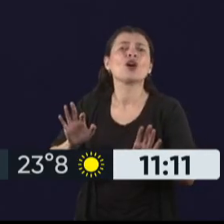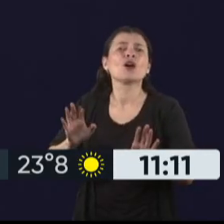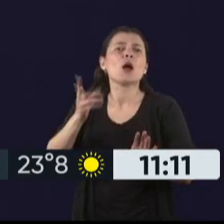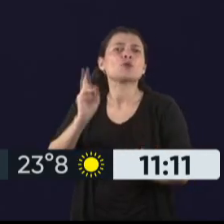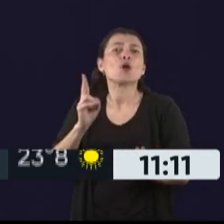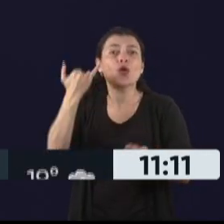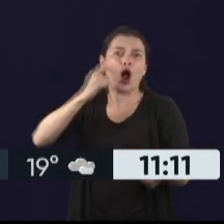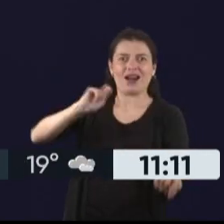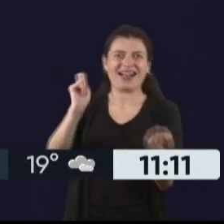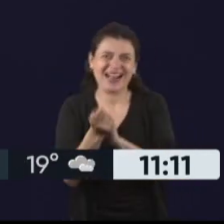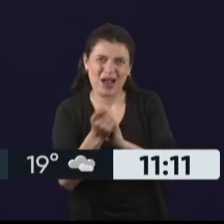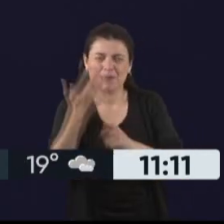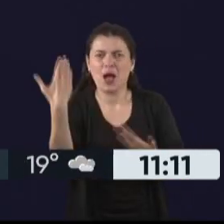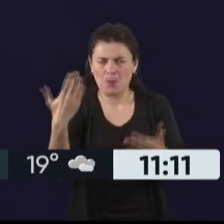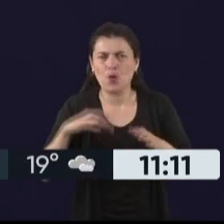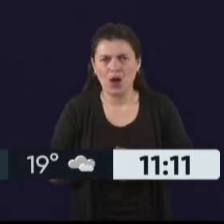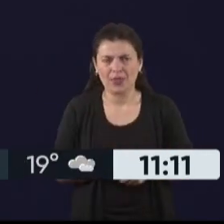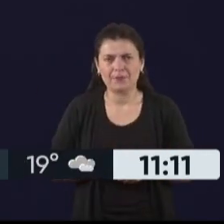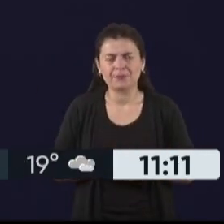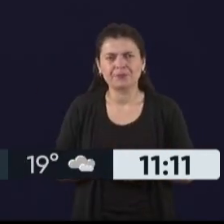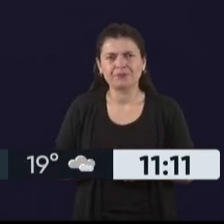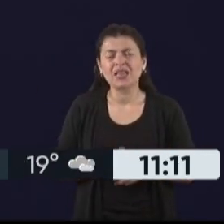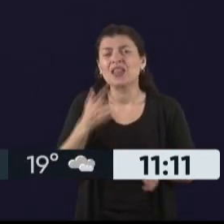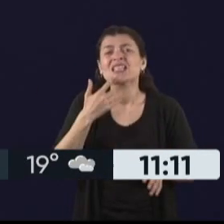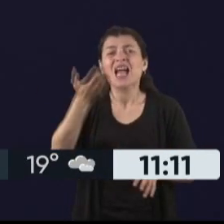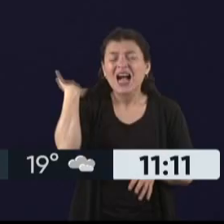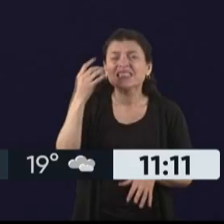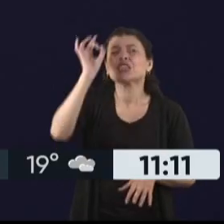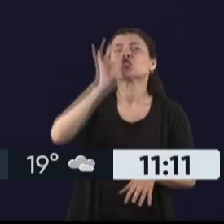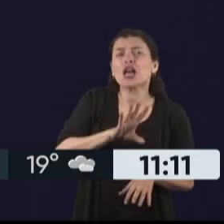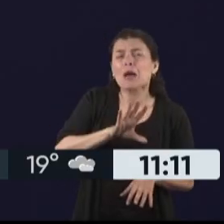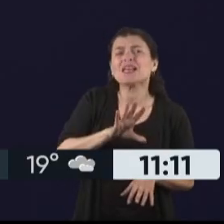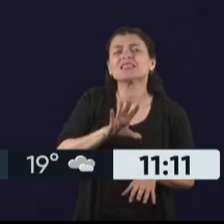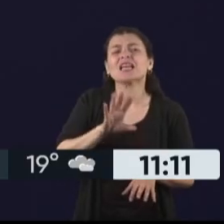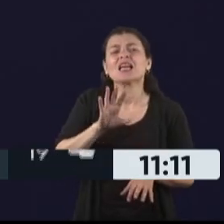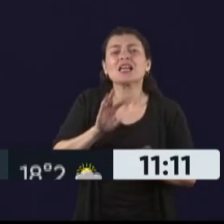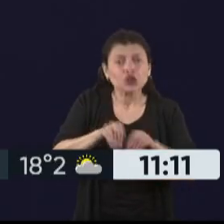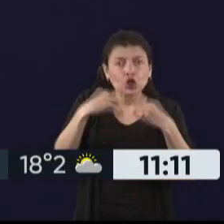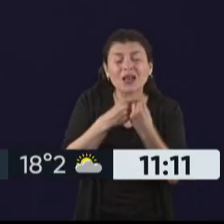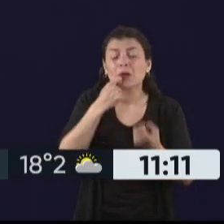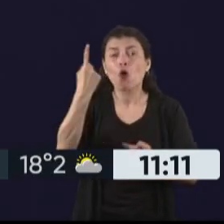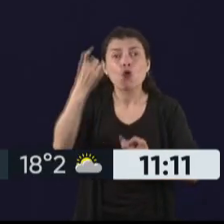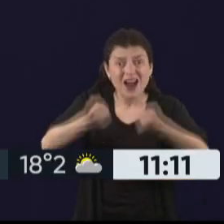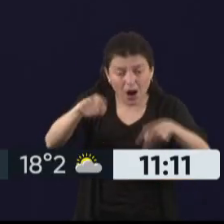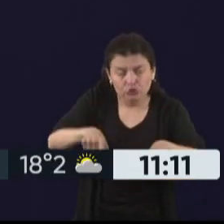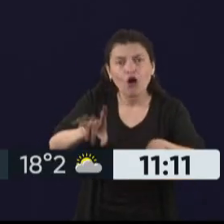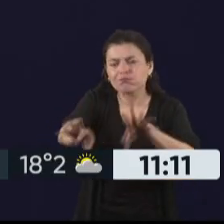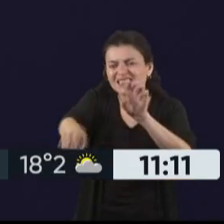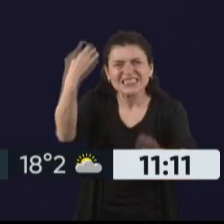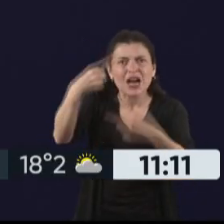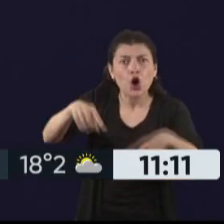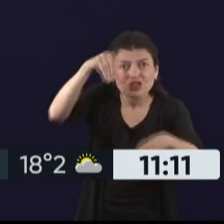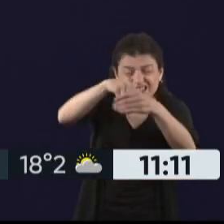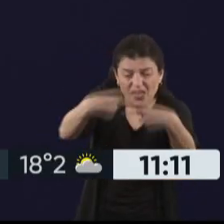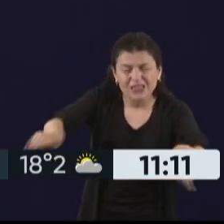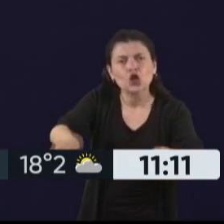Recordemos que hasta entonces solo se podían comercializar un total de 35 repuestos por cada vehículo dado de baja.